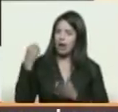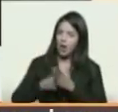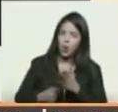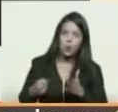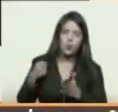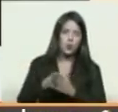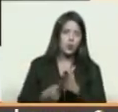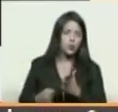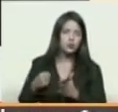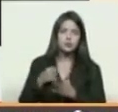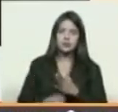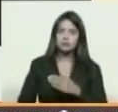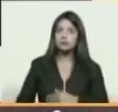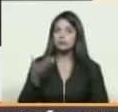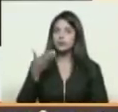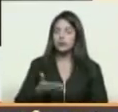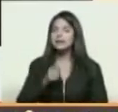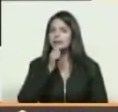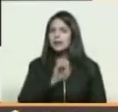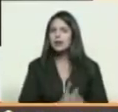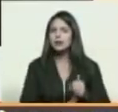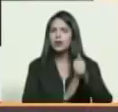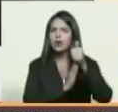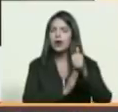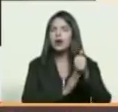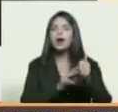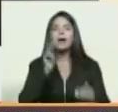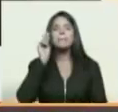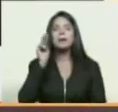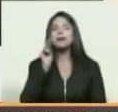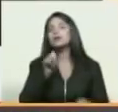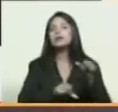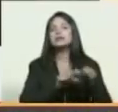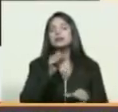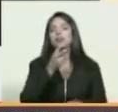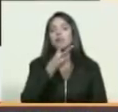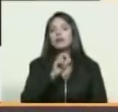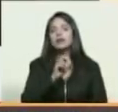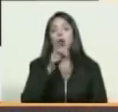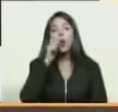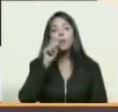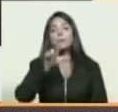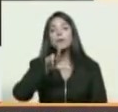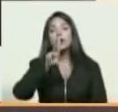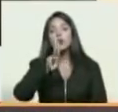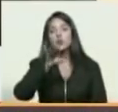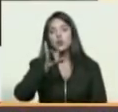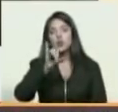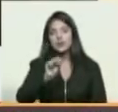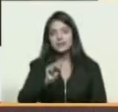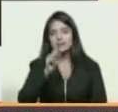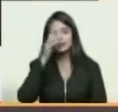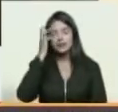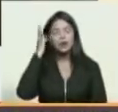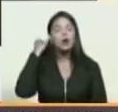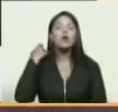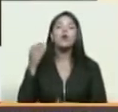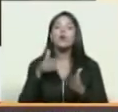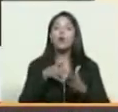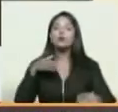liberadoras liderizadas por el maestro del siglo XX, Luis Beltrán Prieto Figueroa, contra la